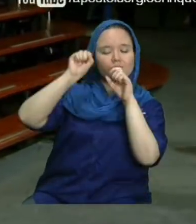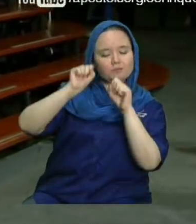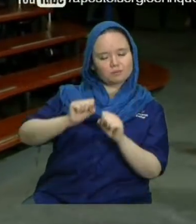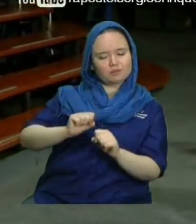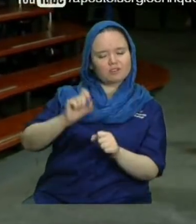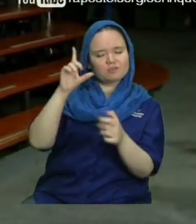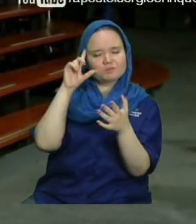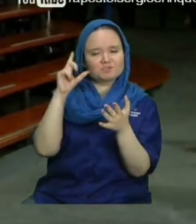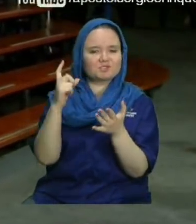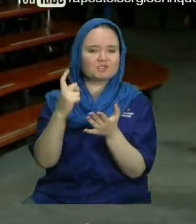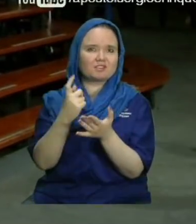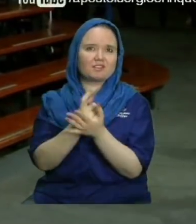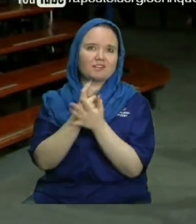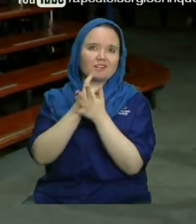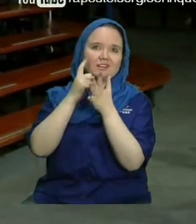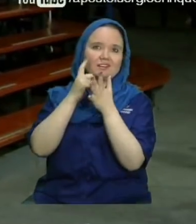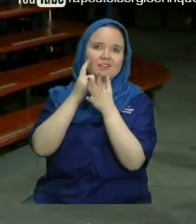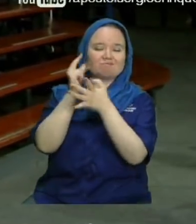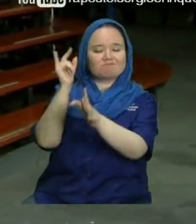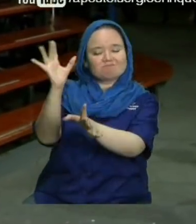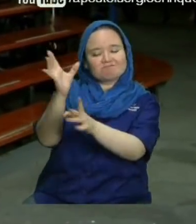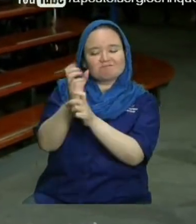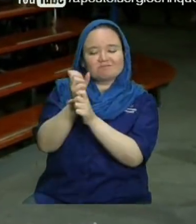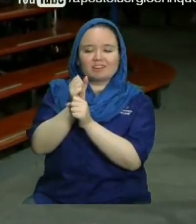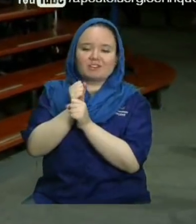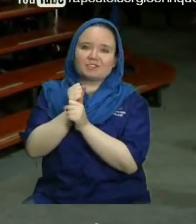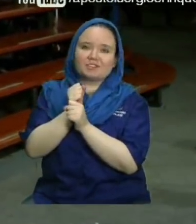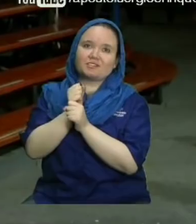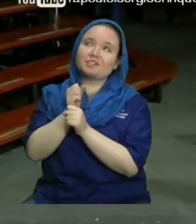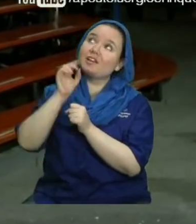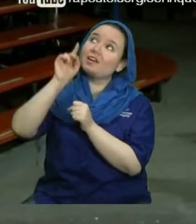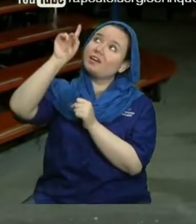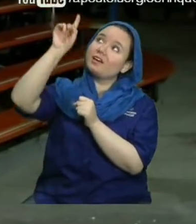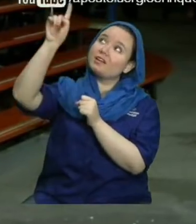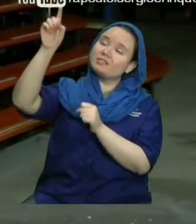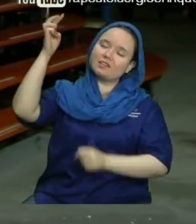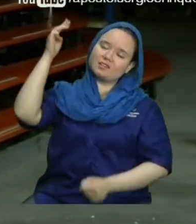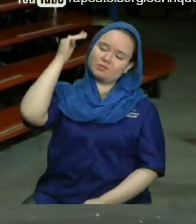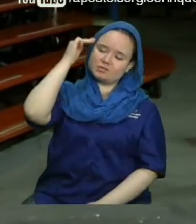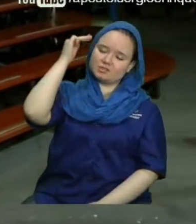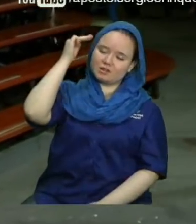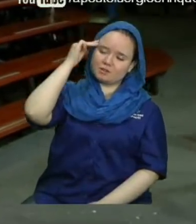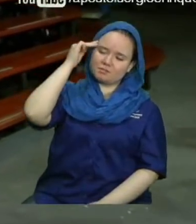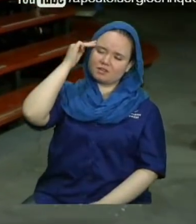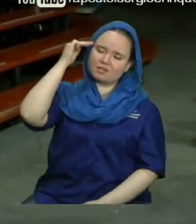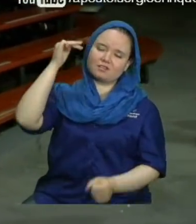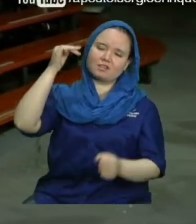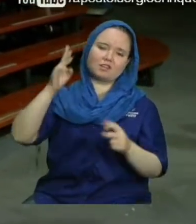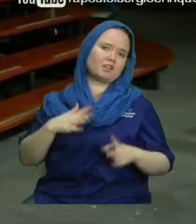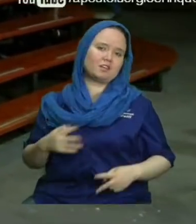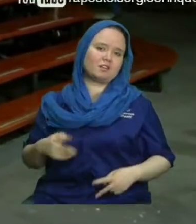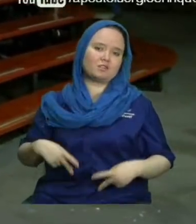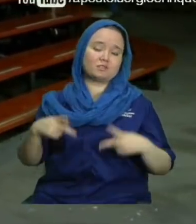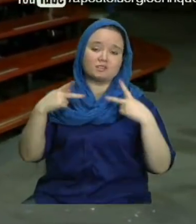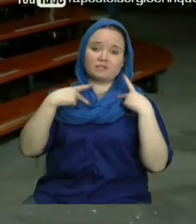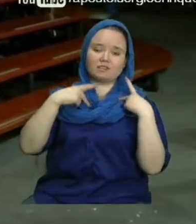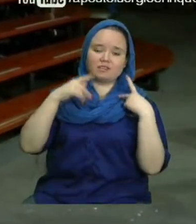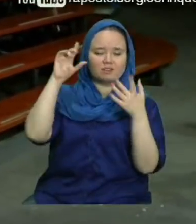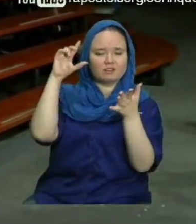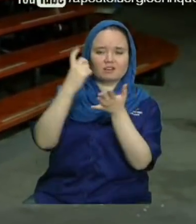permanezcamos aferradas nuestras manos, nuestra mente, nuestros pies a esta generación,